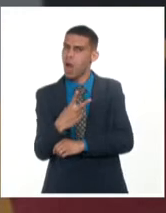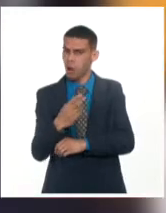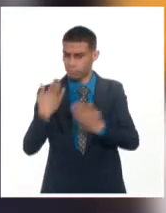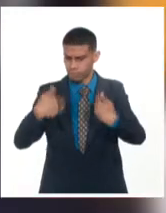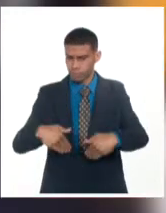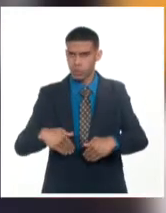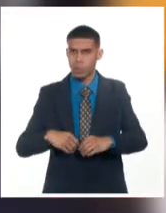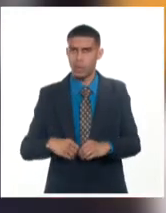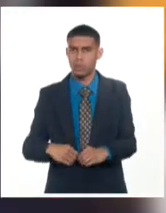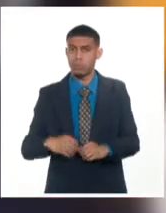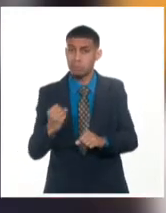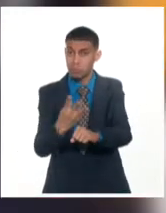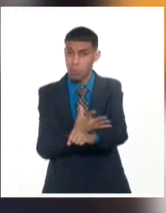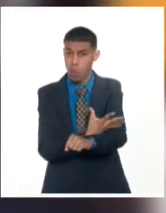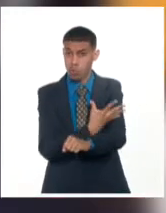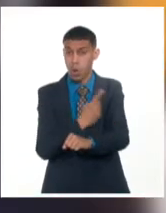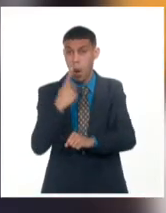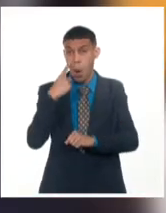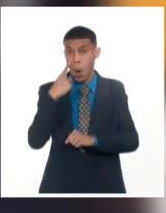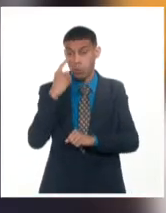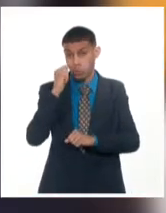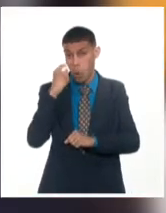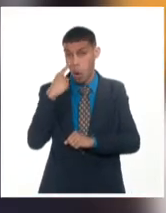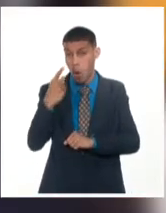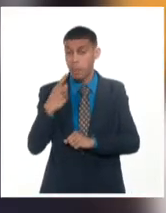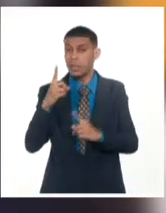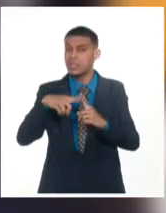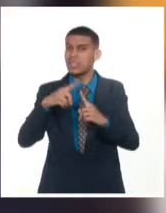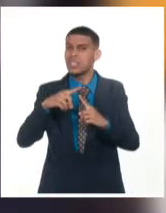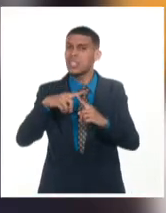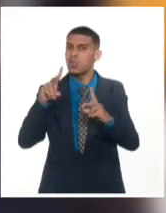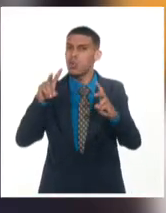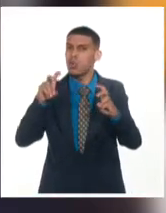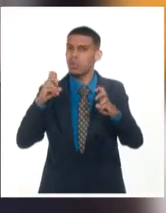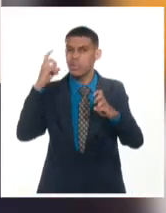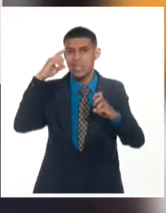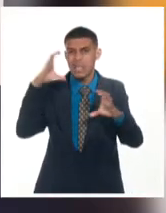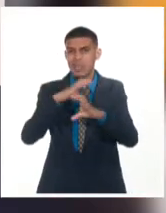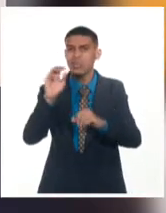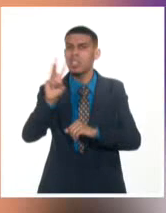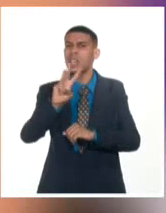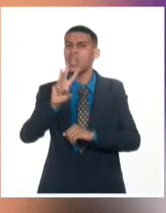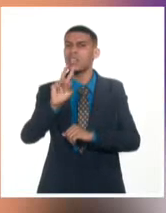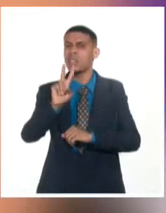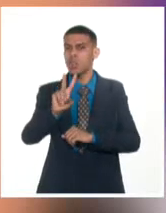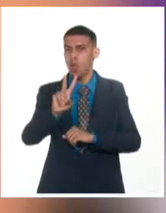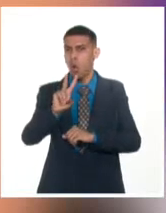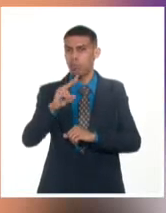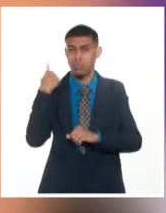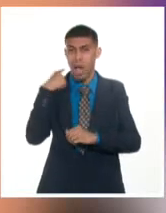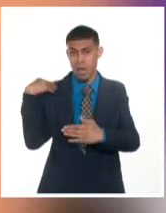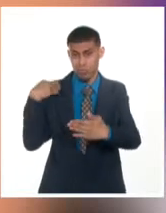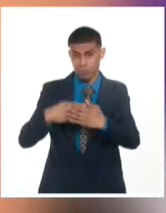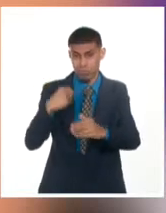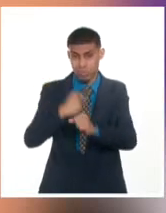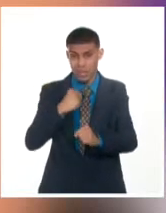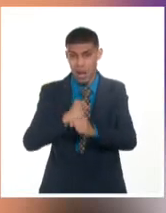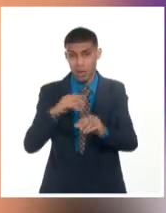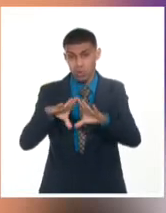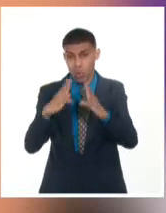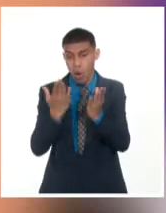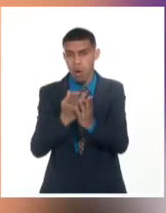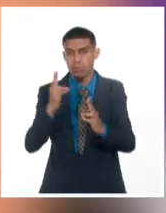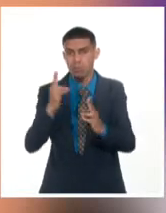Visiblemente emocionado, el director afirmó que el título científico es el resultado de 32 años de trabajo itinerante por América Latina y el